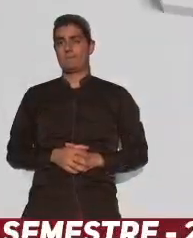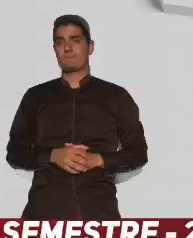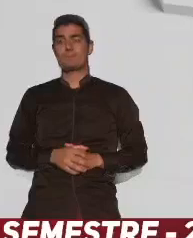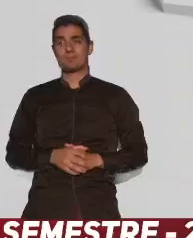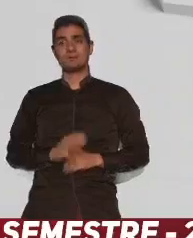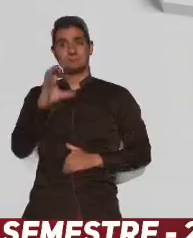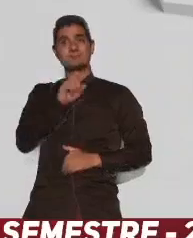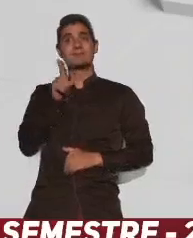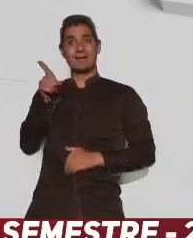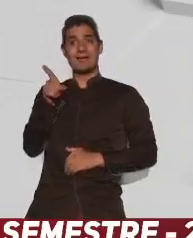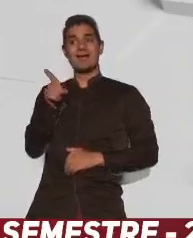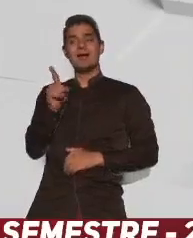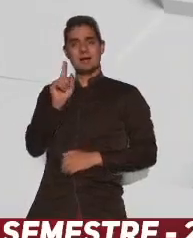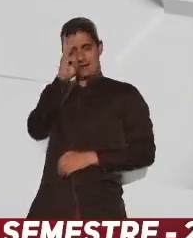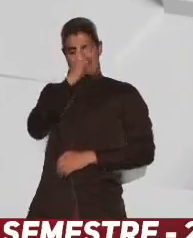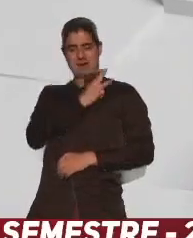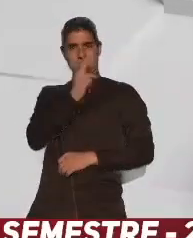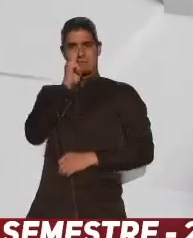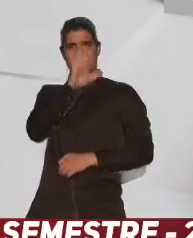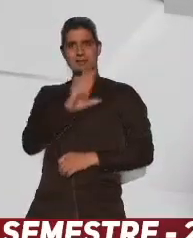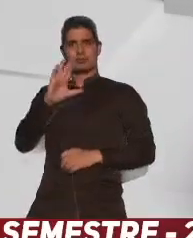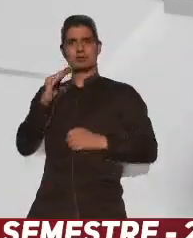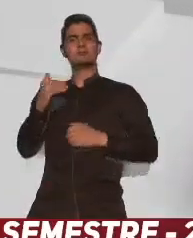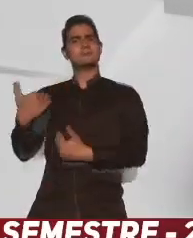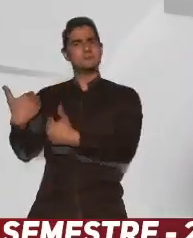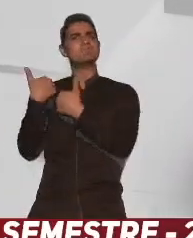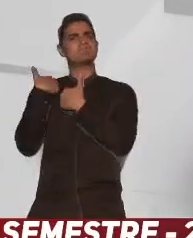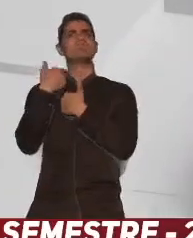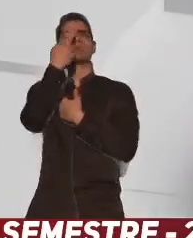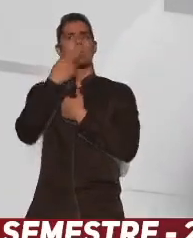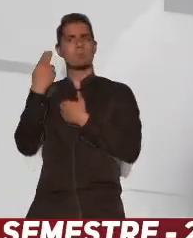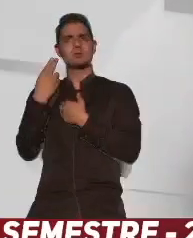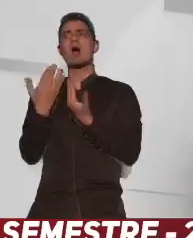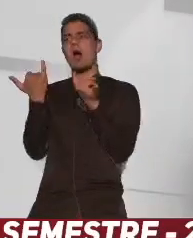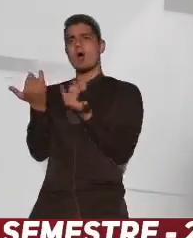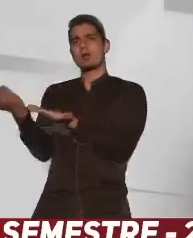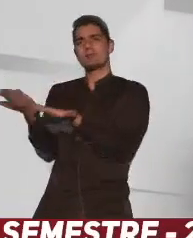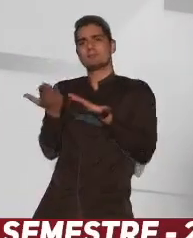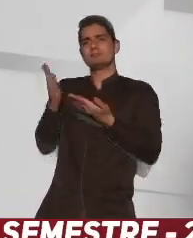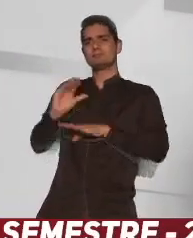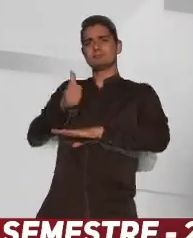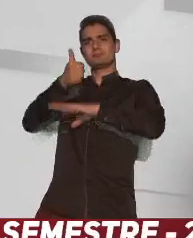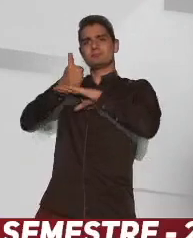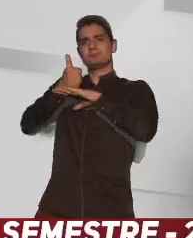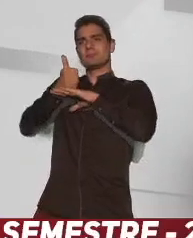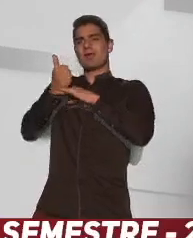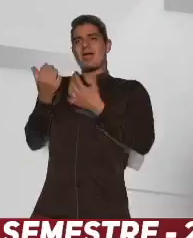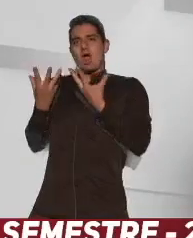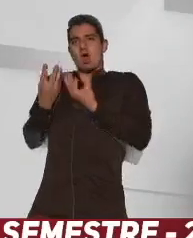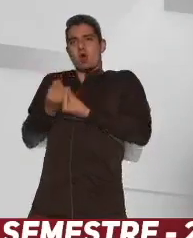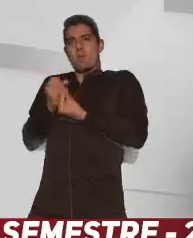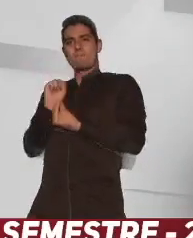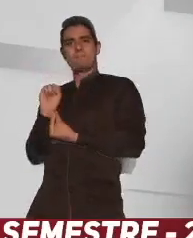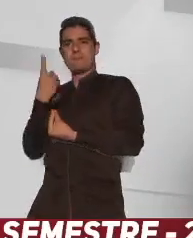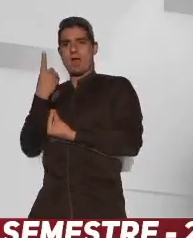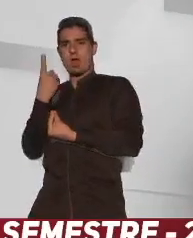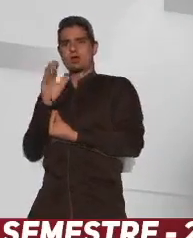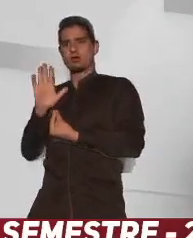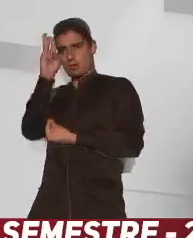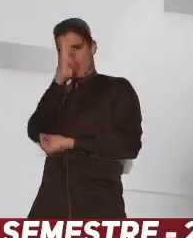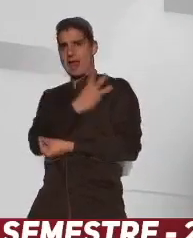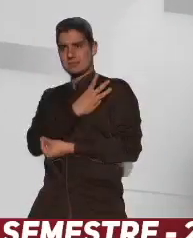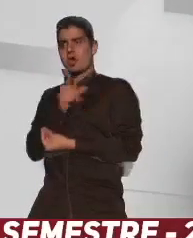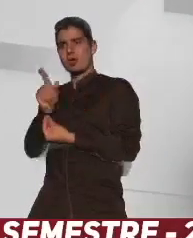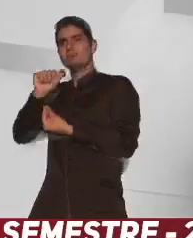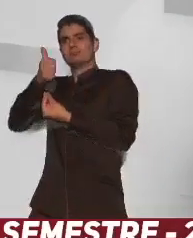Precisamente sobre este compromiso de los soldados de Colombia, tenemos a esta hora al señor comandante de la primera división encargado para hablar un poco más de este